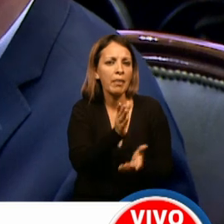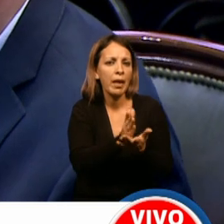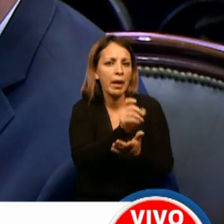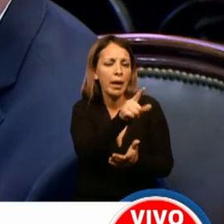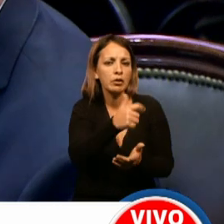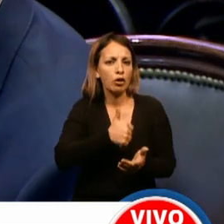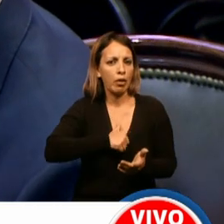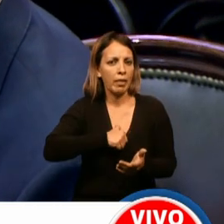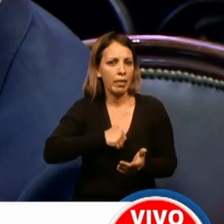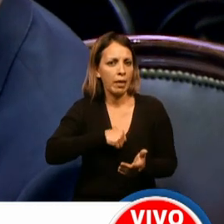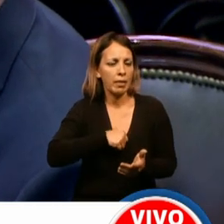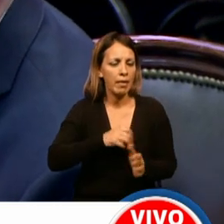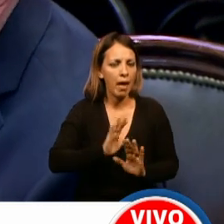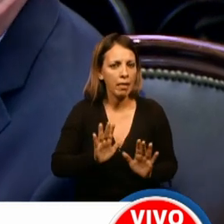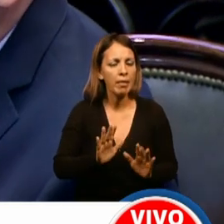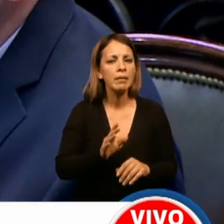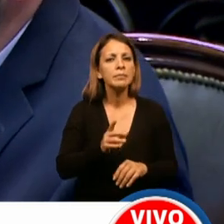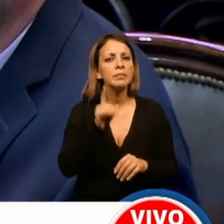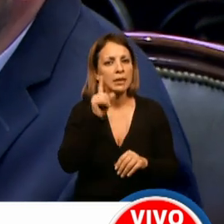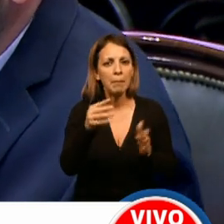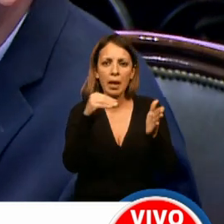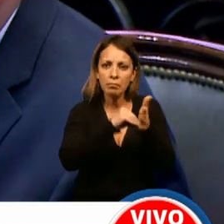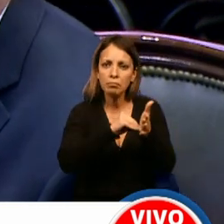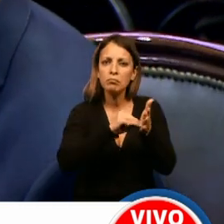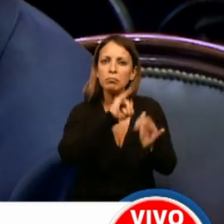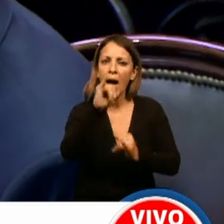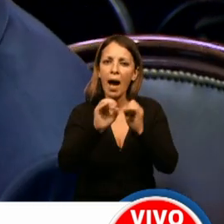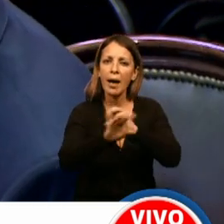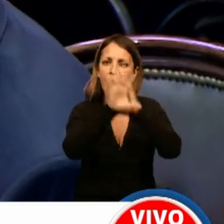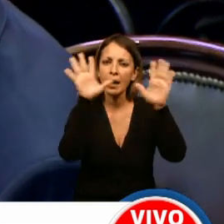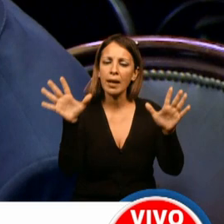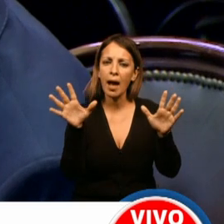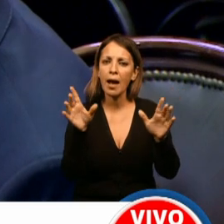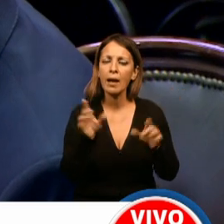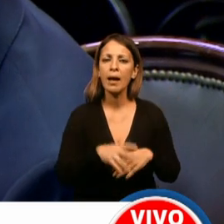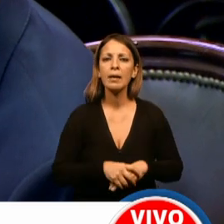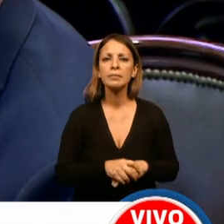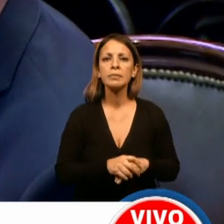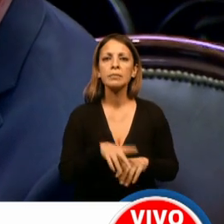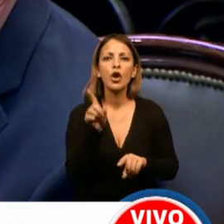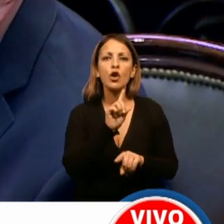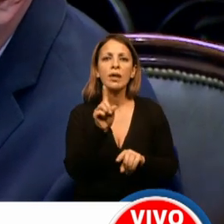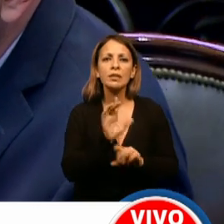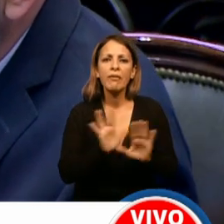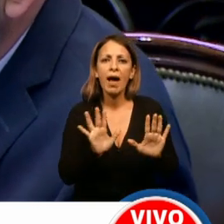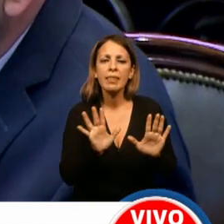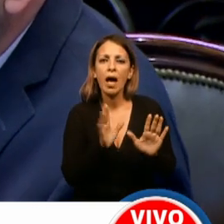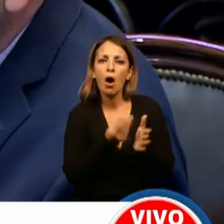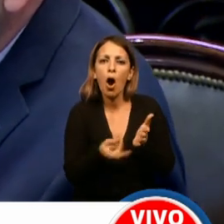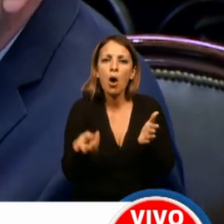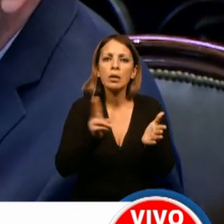autopercibida aclara expresamente la no exigencia de la rectificación registral